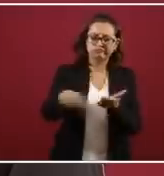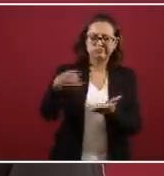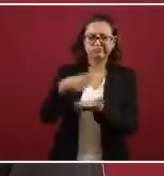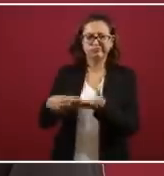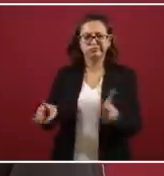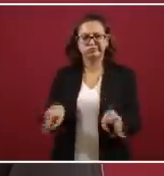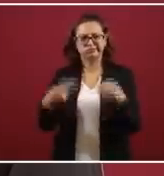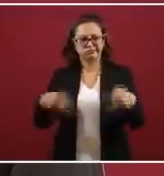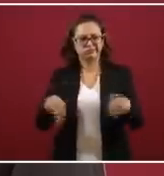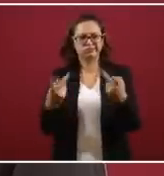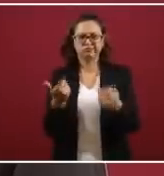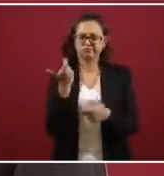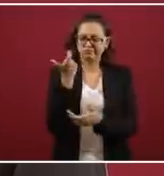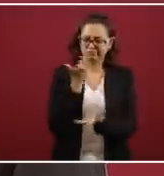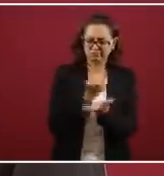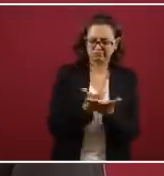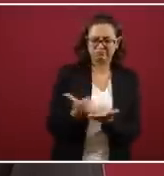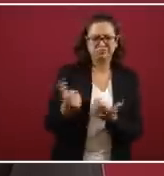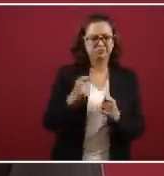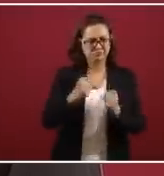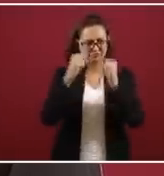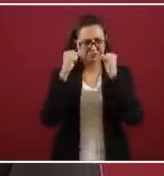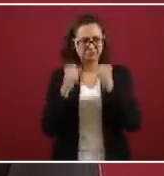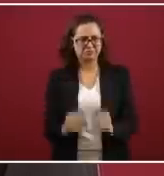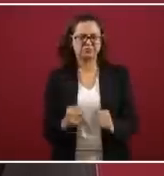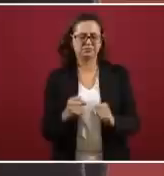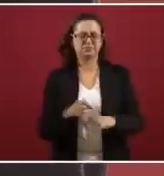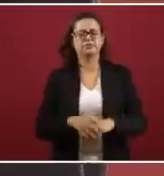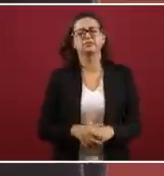Este es un programa nuevo,